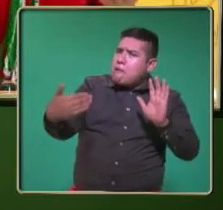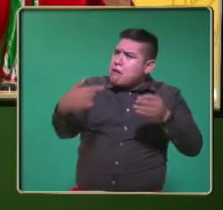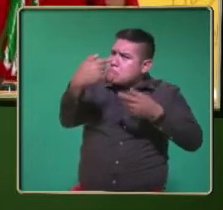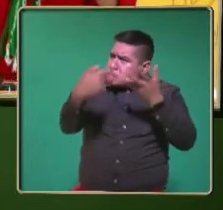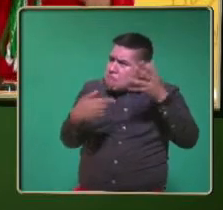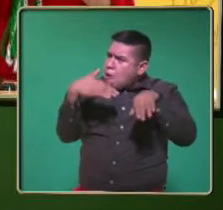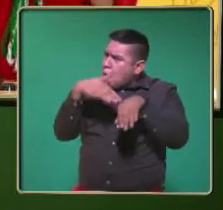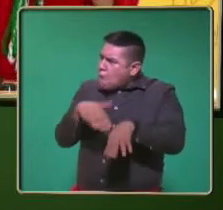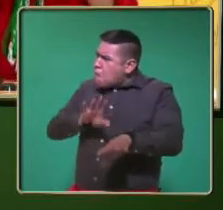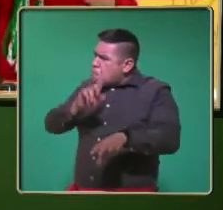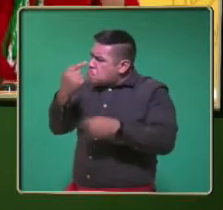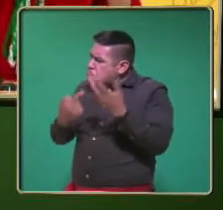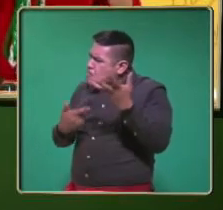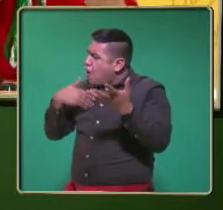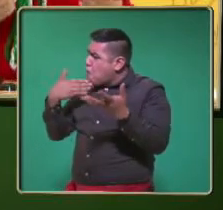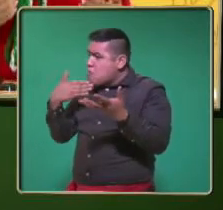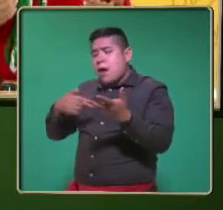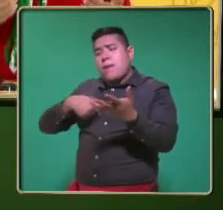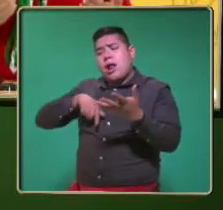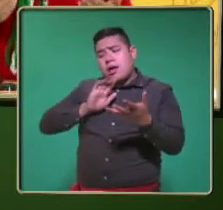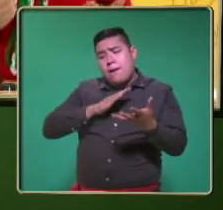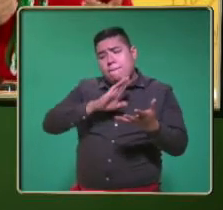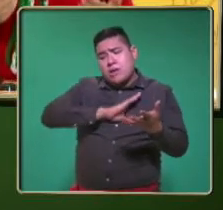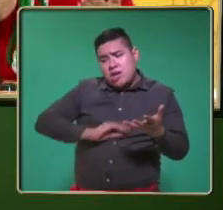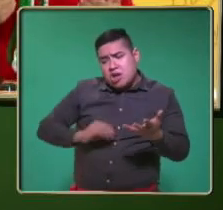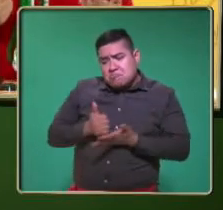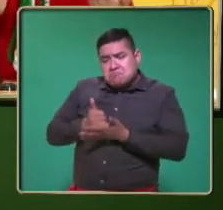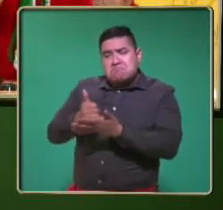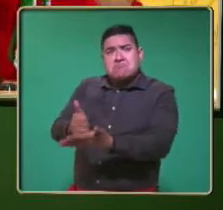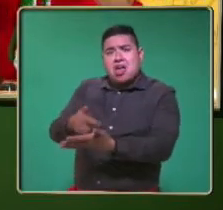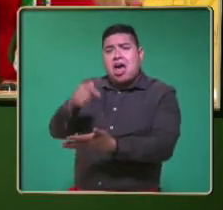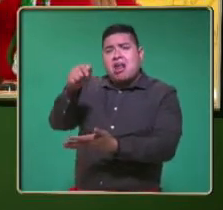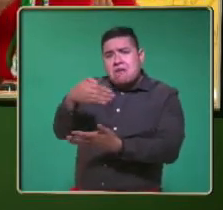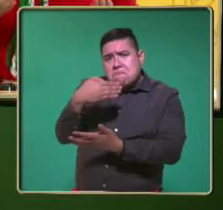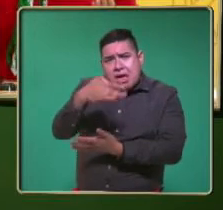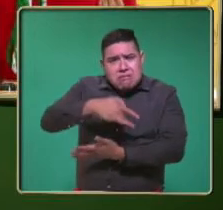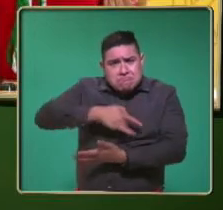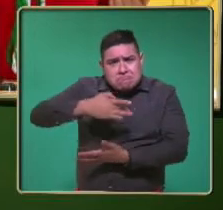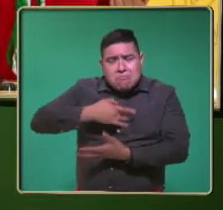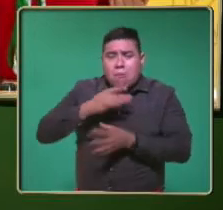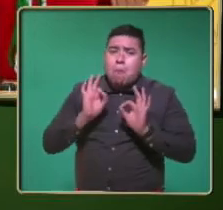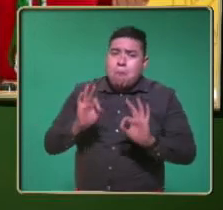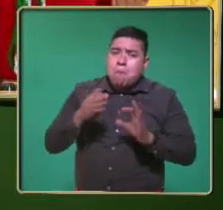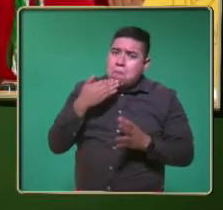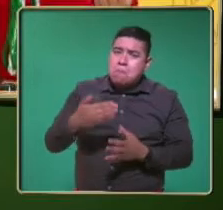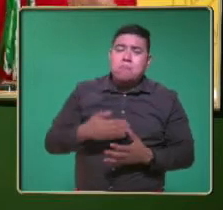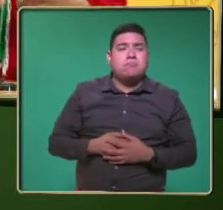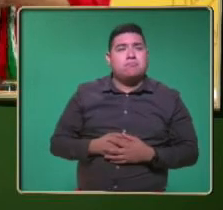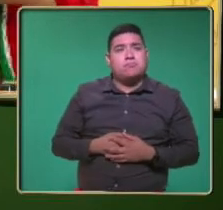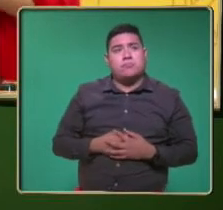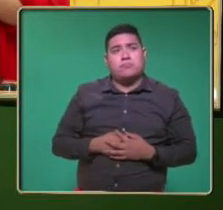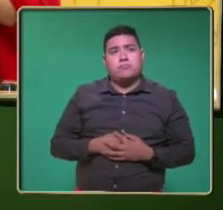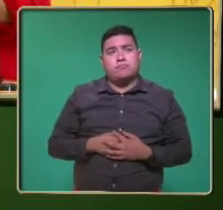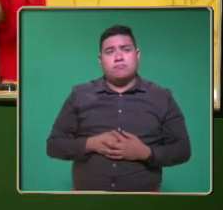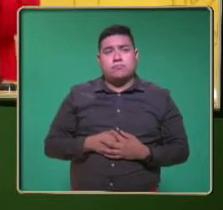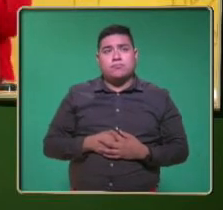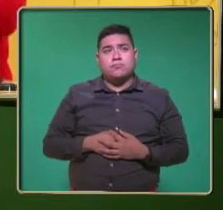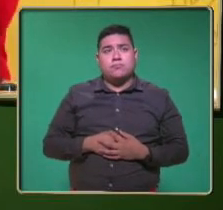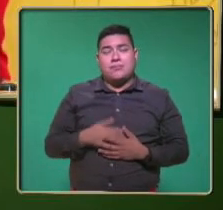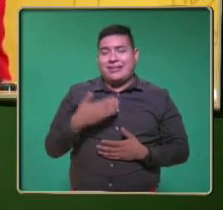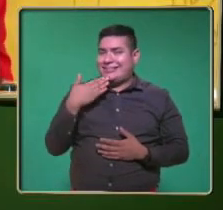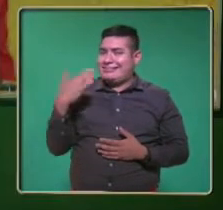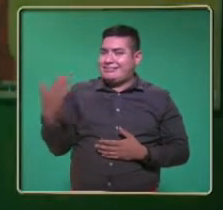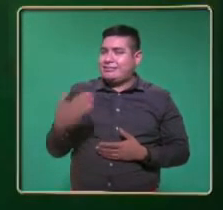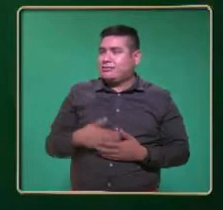cabo. Todo es para que mi hijo esté bien o mi hija esté bien. Muy